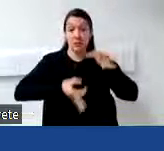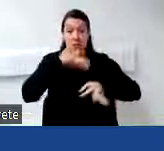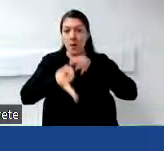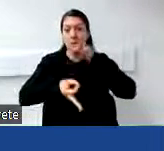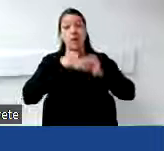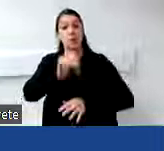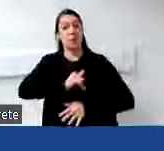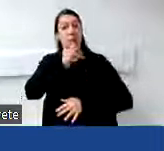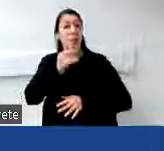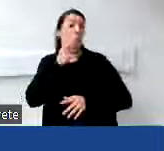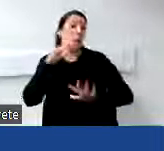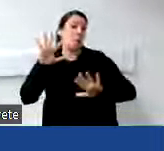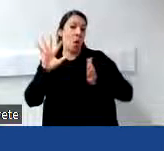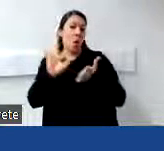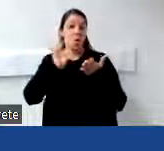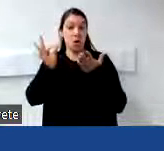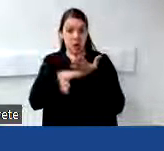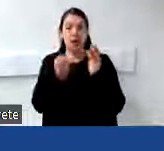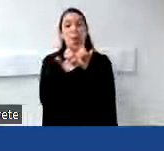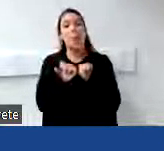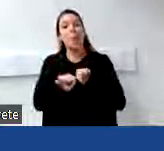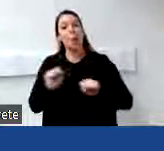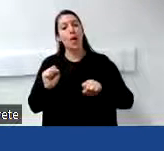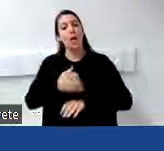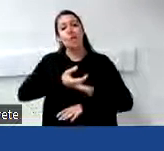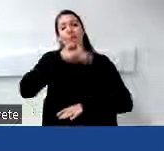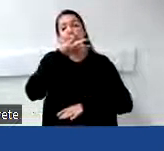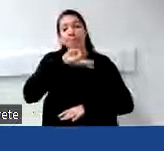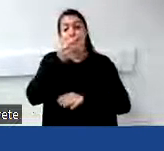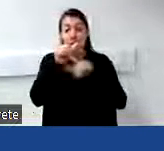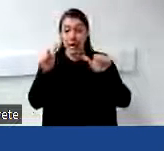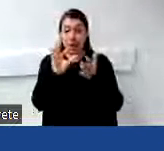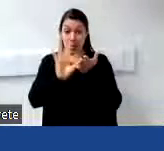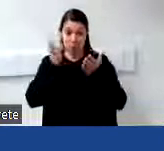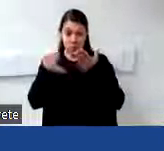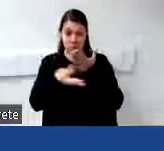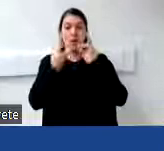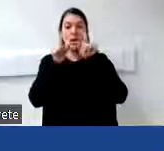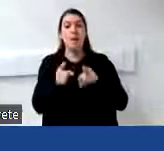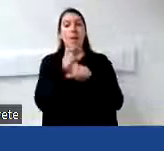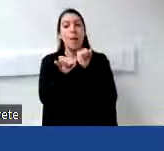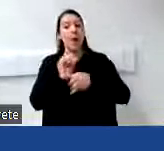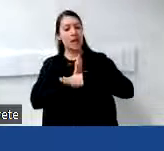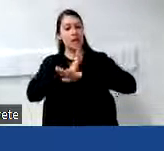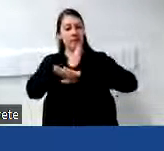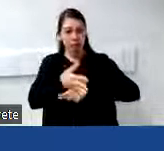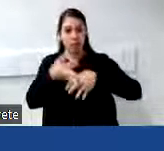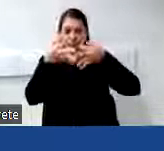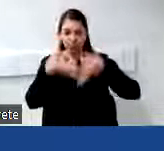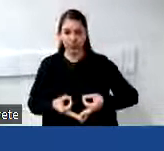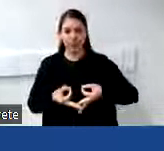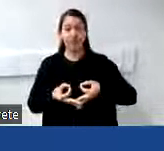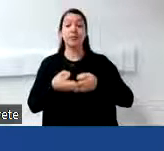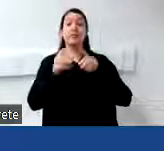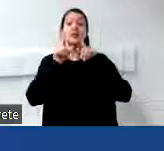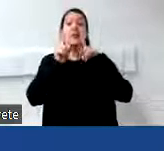caso de que sea un proyecto, también pueden asesorar en esa elaboración del proyecto para generar la accesibilidad, y si no, el